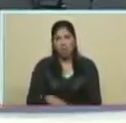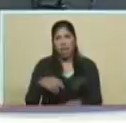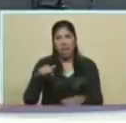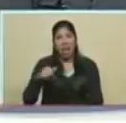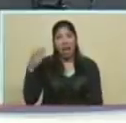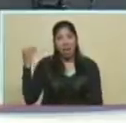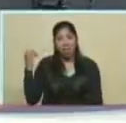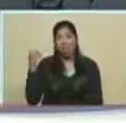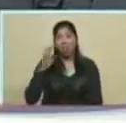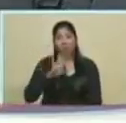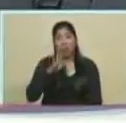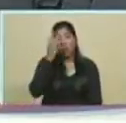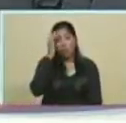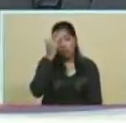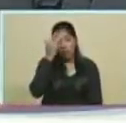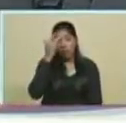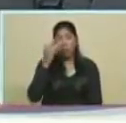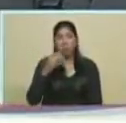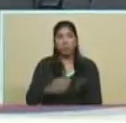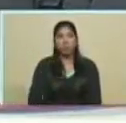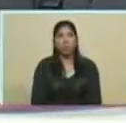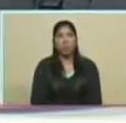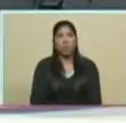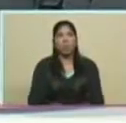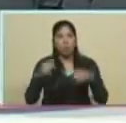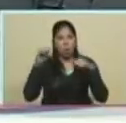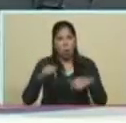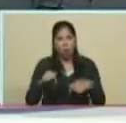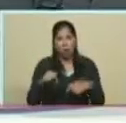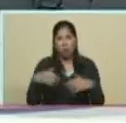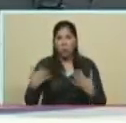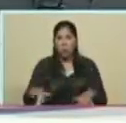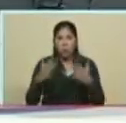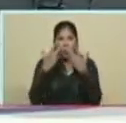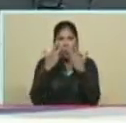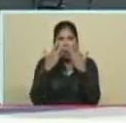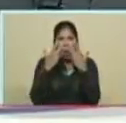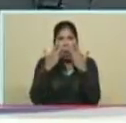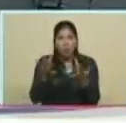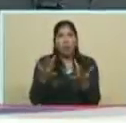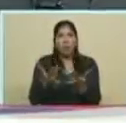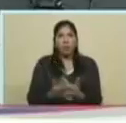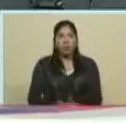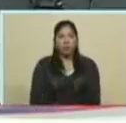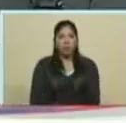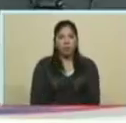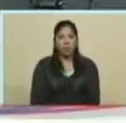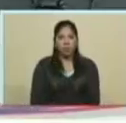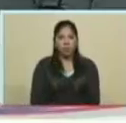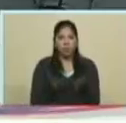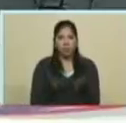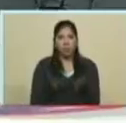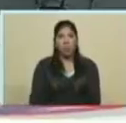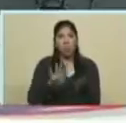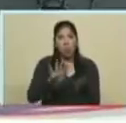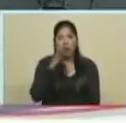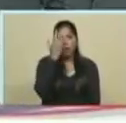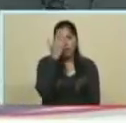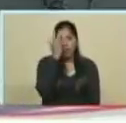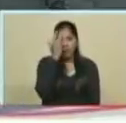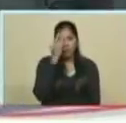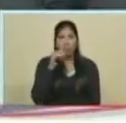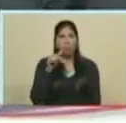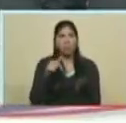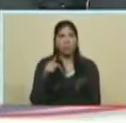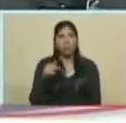del 4 de febrero hoy está más vigente que nunca. El 4 de febrero